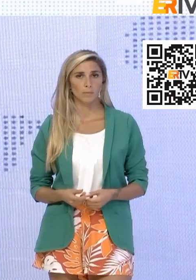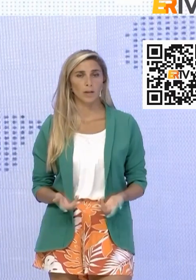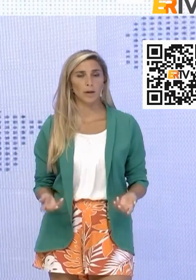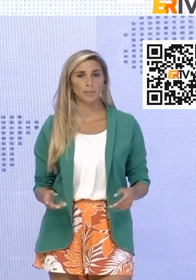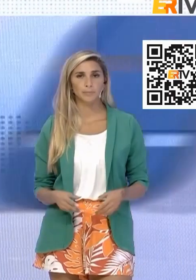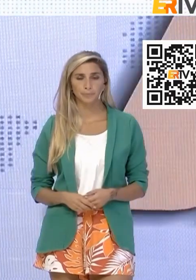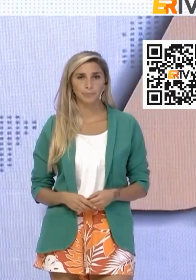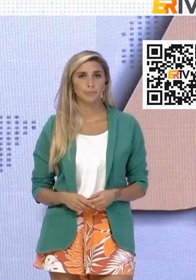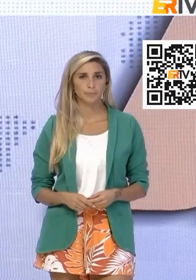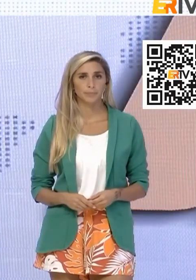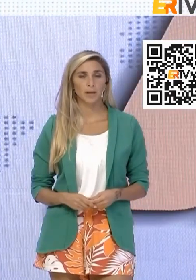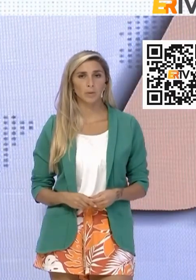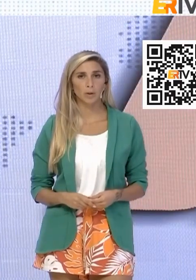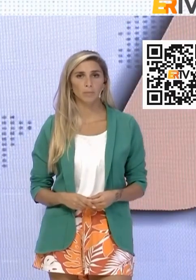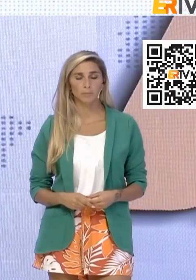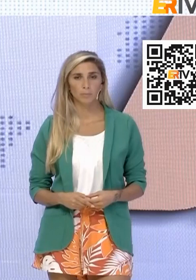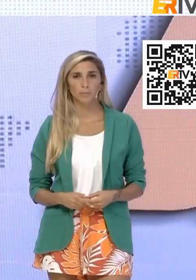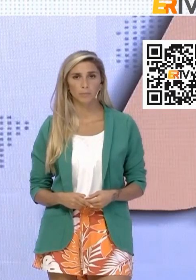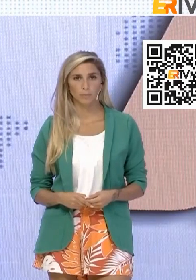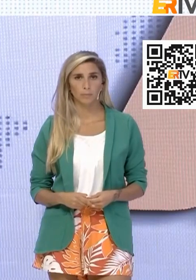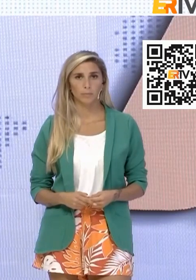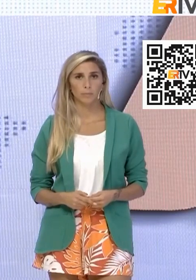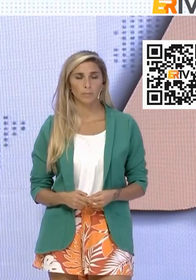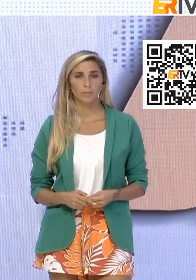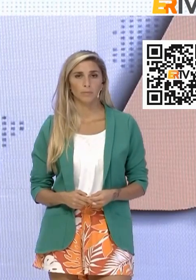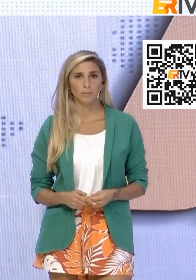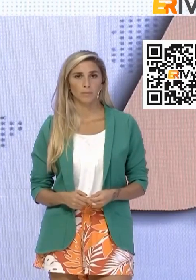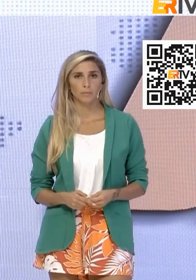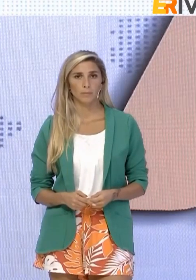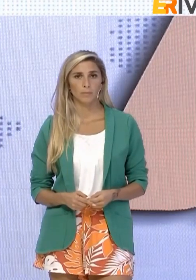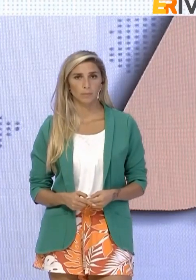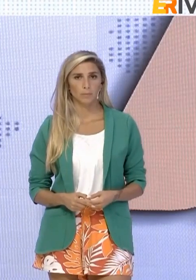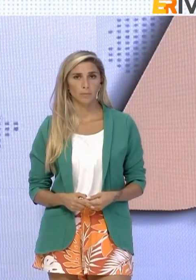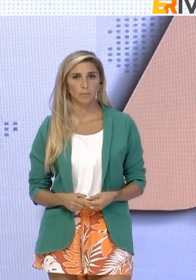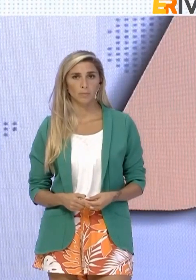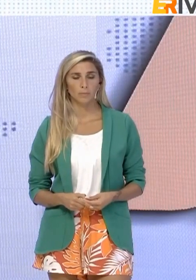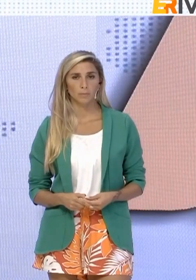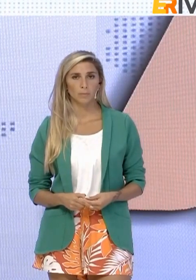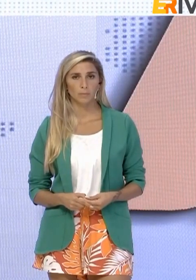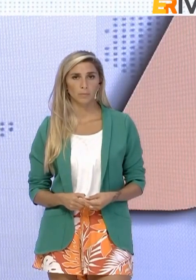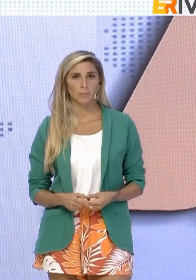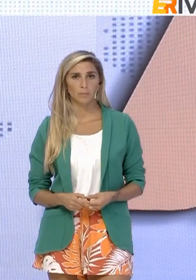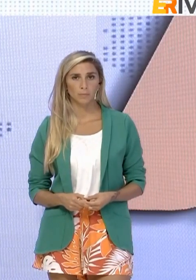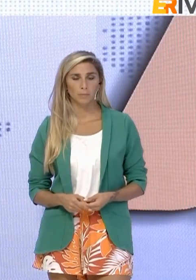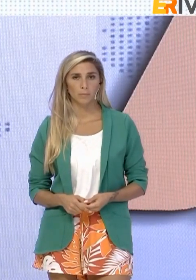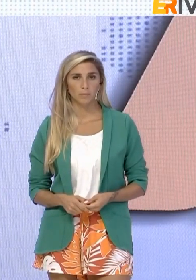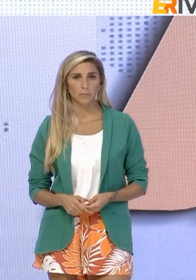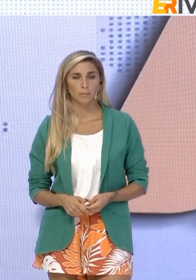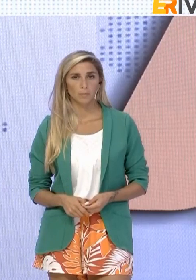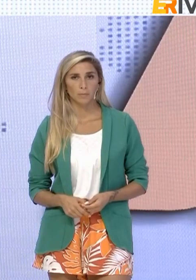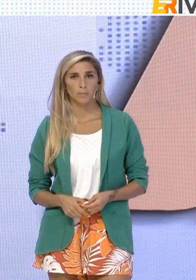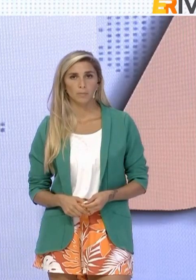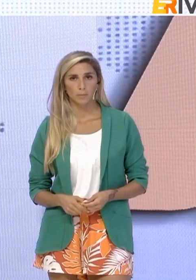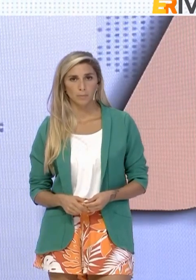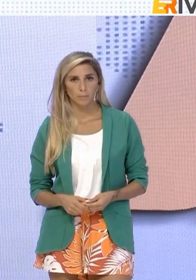acceso. Claro. No me puedo quejar ni decir, mirá lo que me pasó, si yo fui la primera